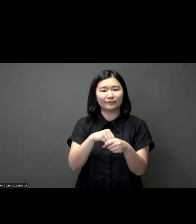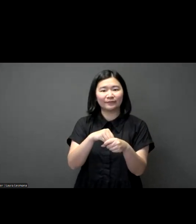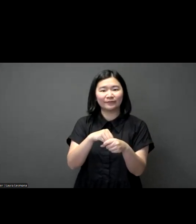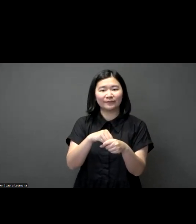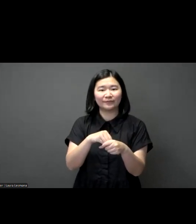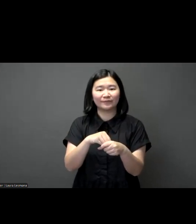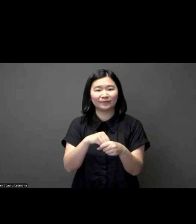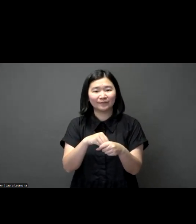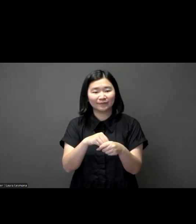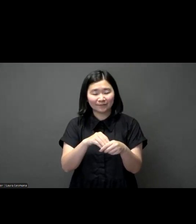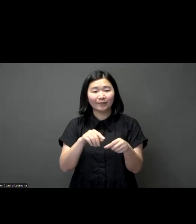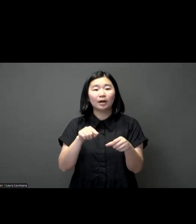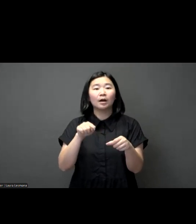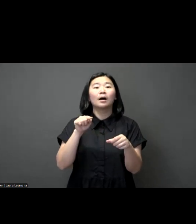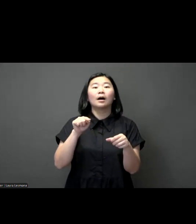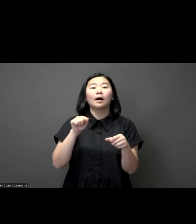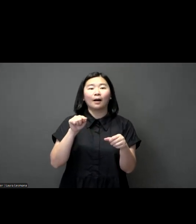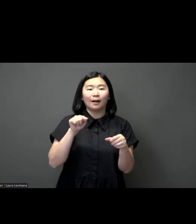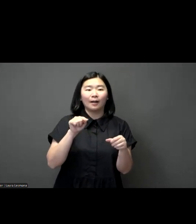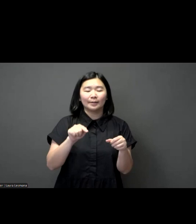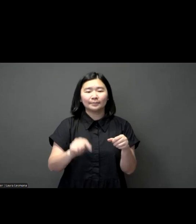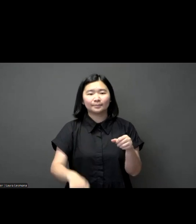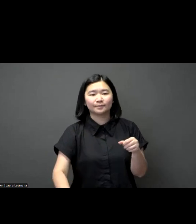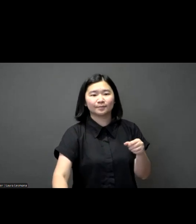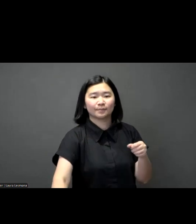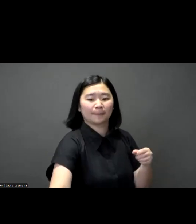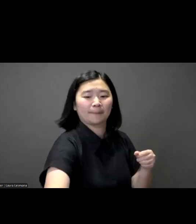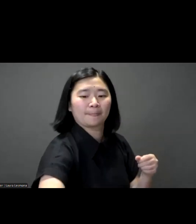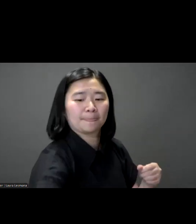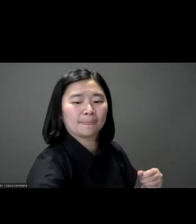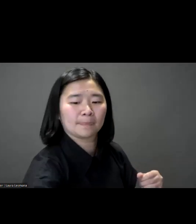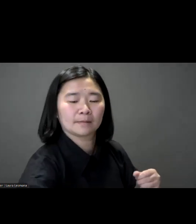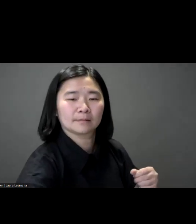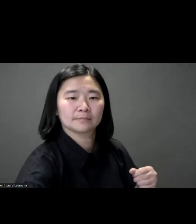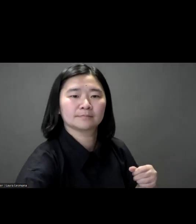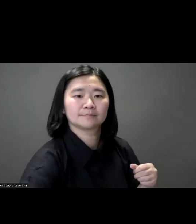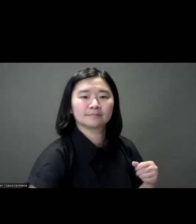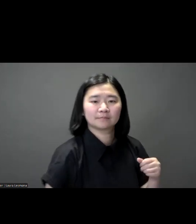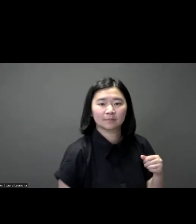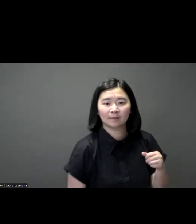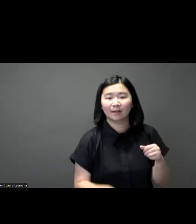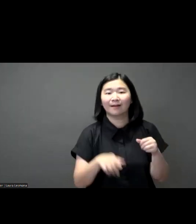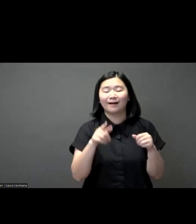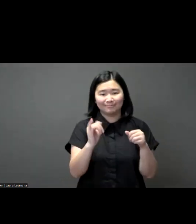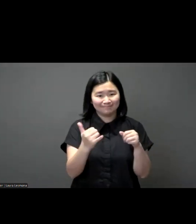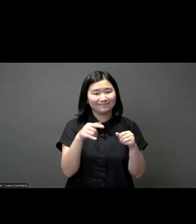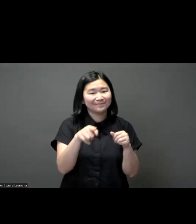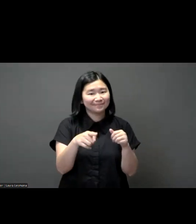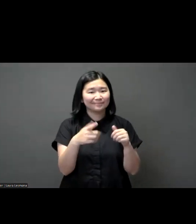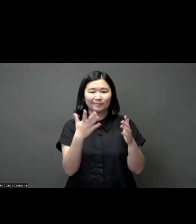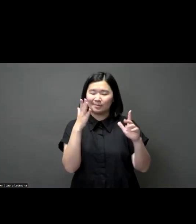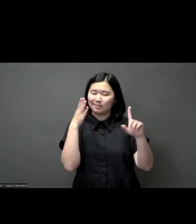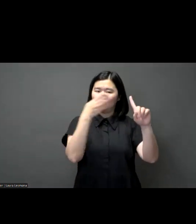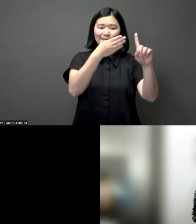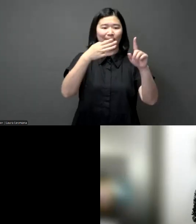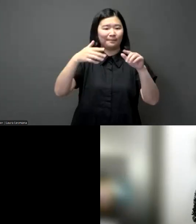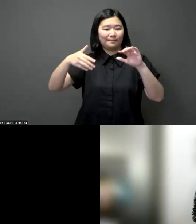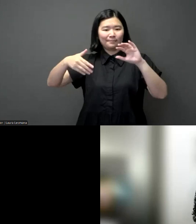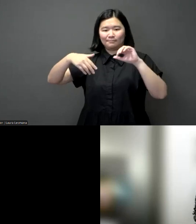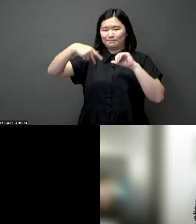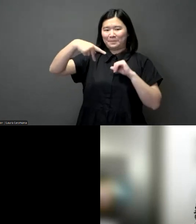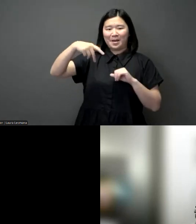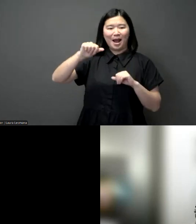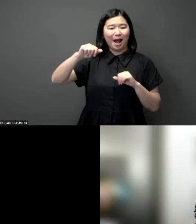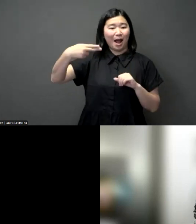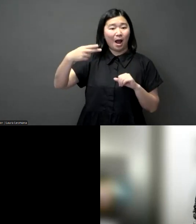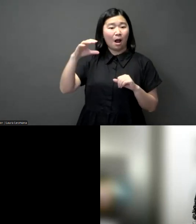enfermedades let's como la de move boca y to mano. our next Ahora vamos presentation a pasar from a la Chile. siguiente presentación. Integrating social Nos visitan determinants de Chile para programmatic